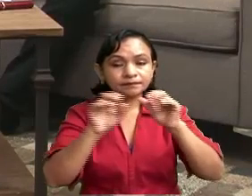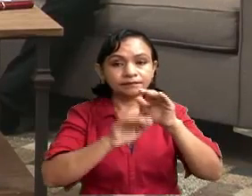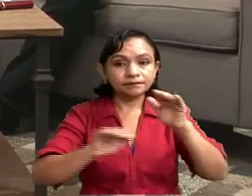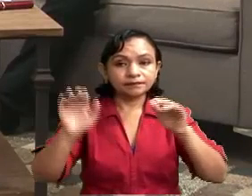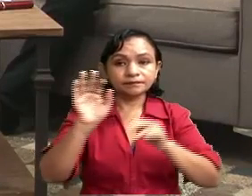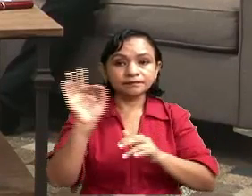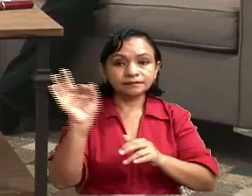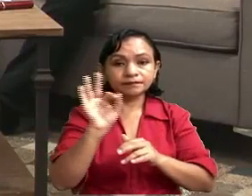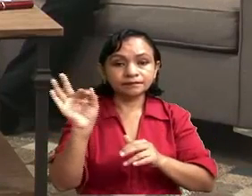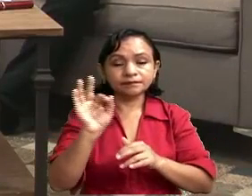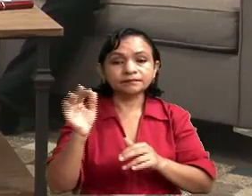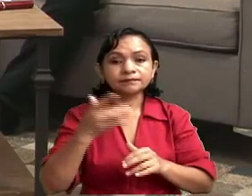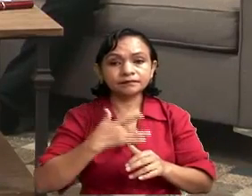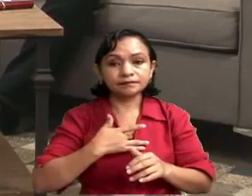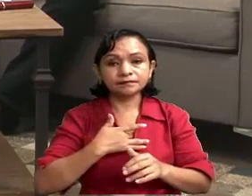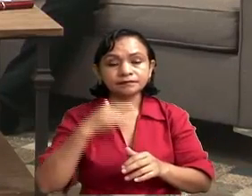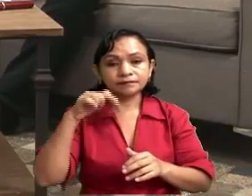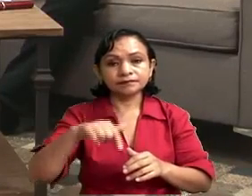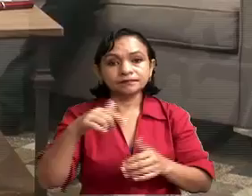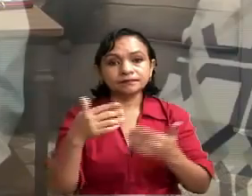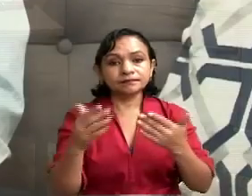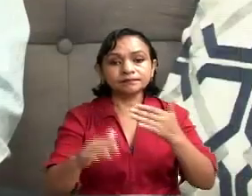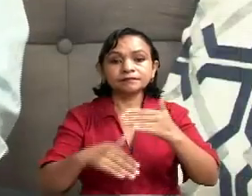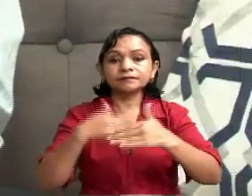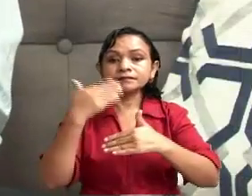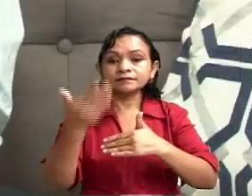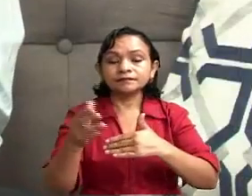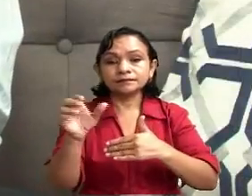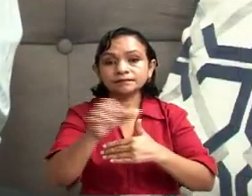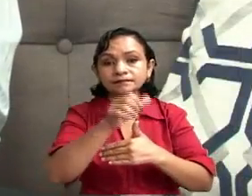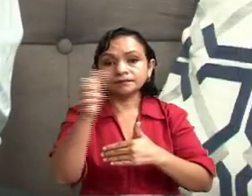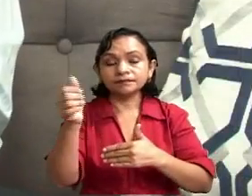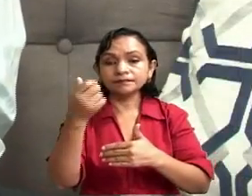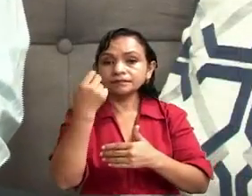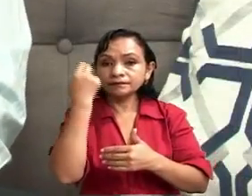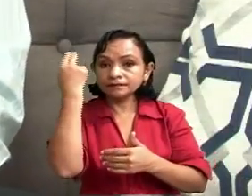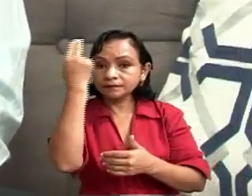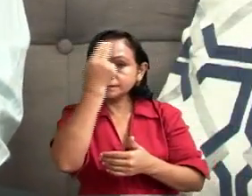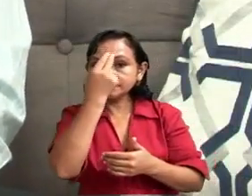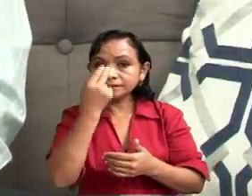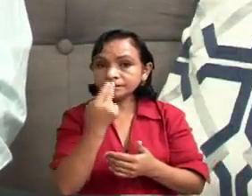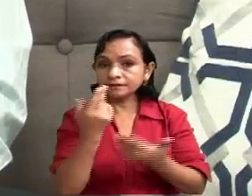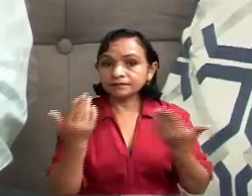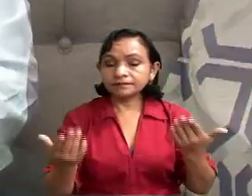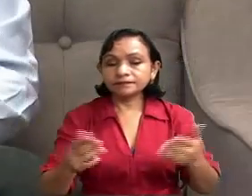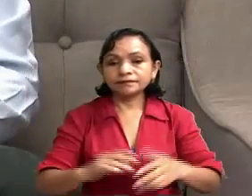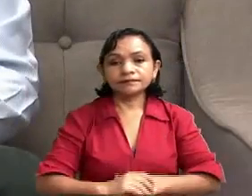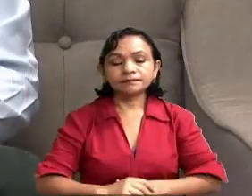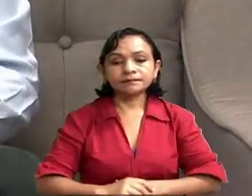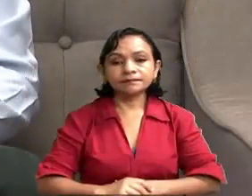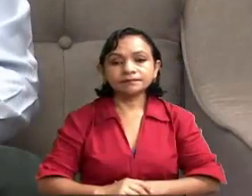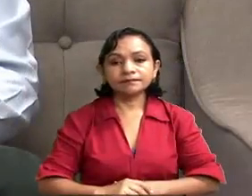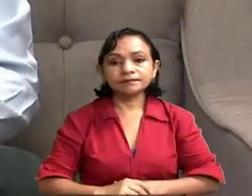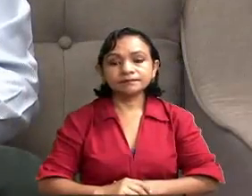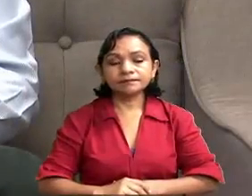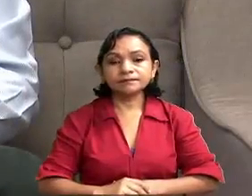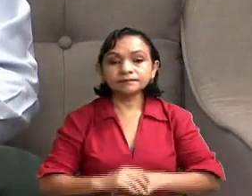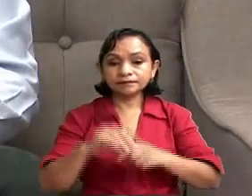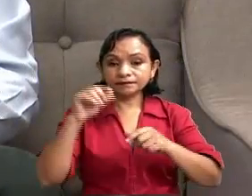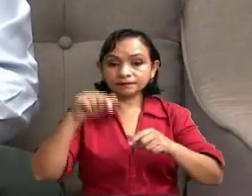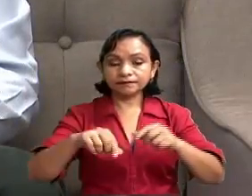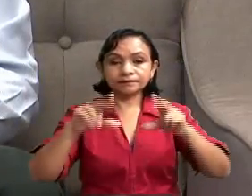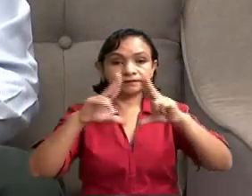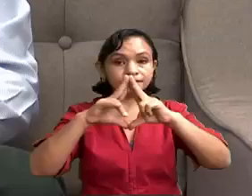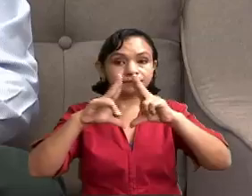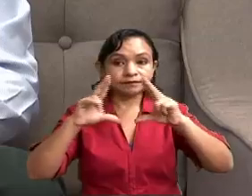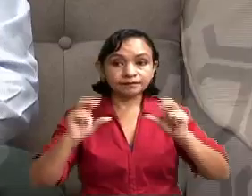medidas que aquí se tomaron. Después, sobre la otra parte de la pregunta, mira, nosotros